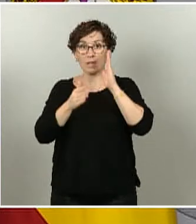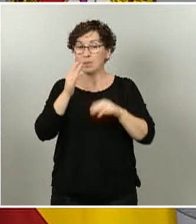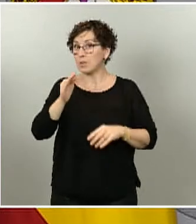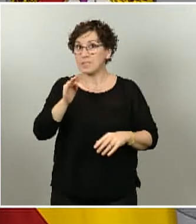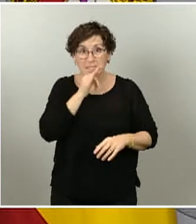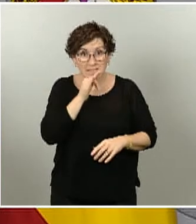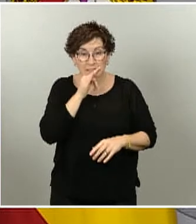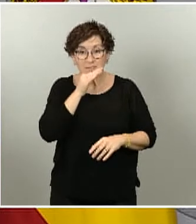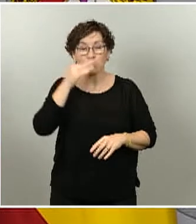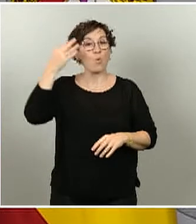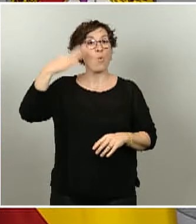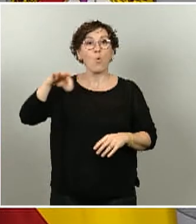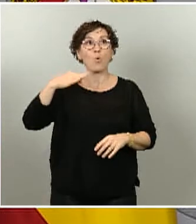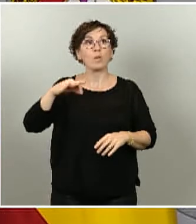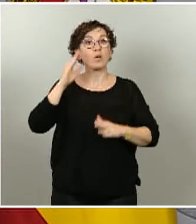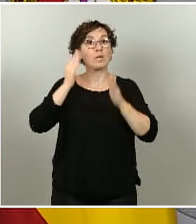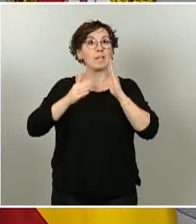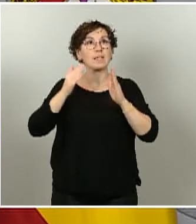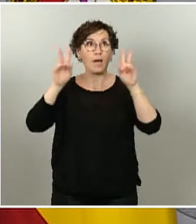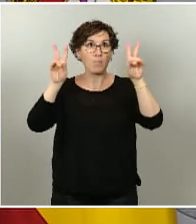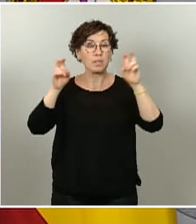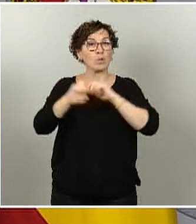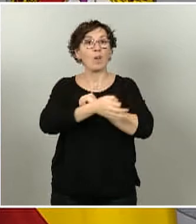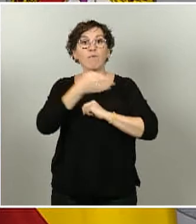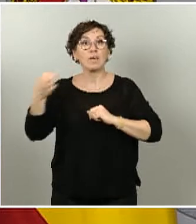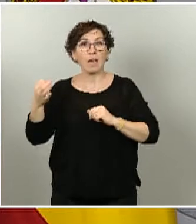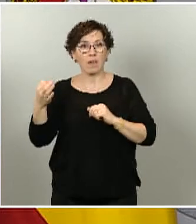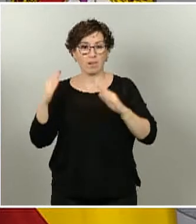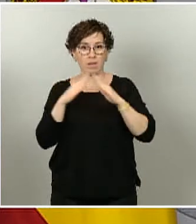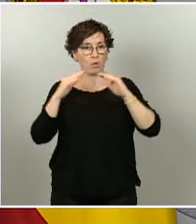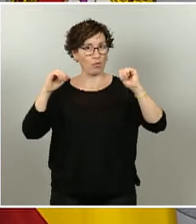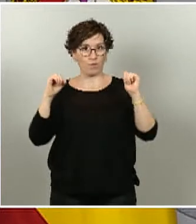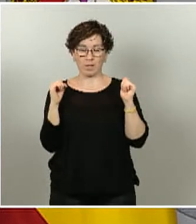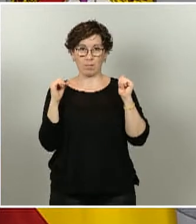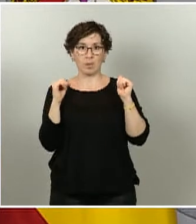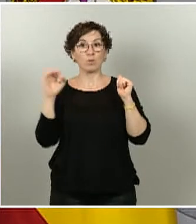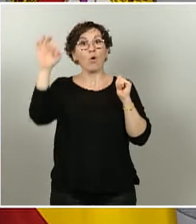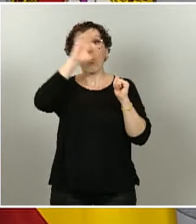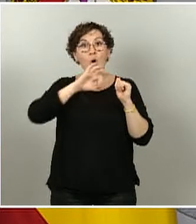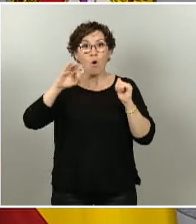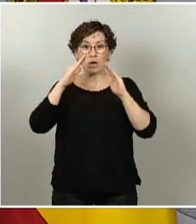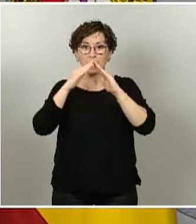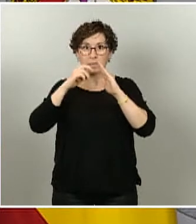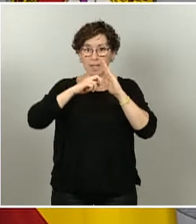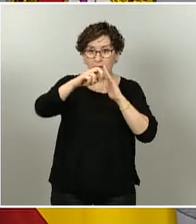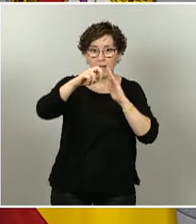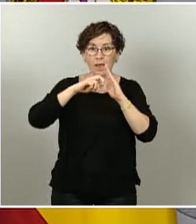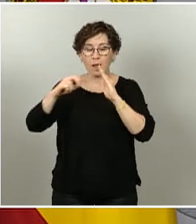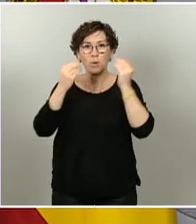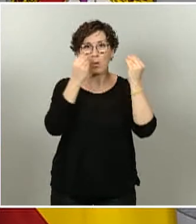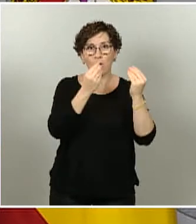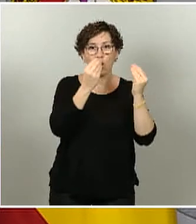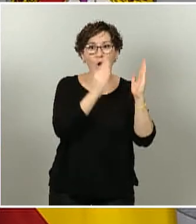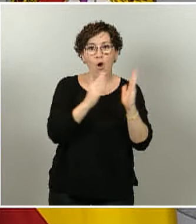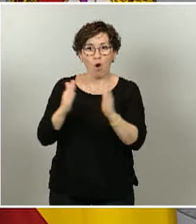eficaz es el confinamiento o es la salida ordenada de ese confinamiento del conjunto de la población. Entonces,